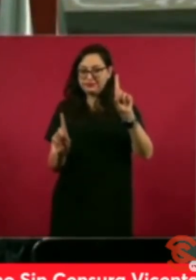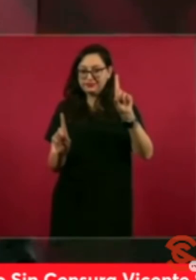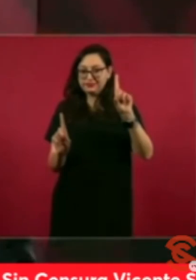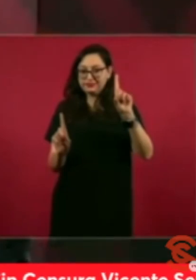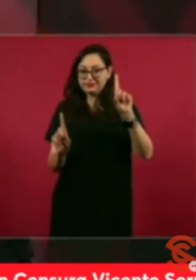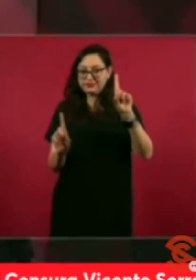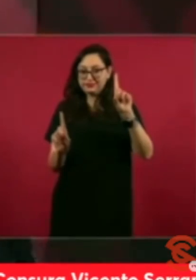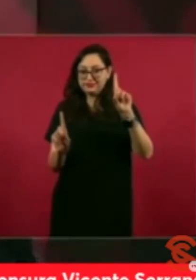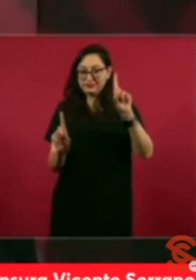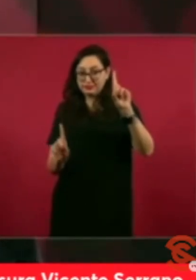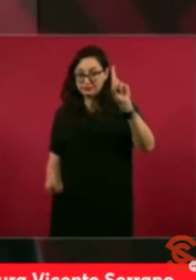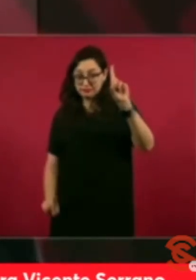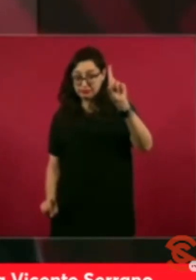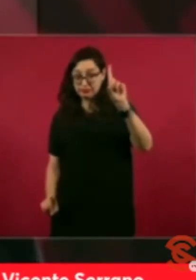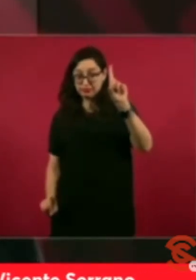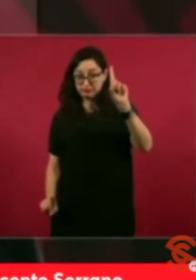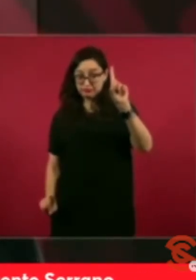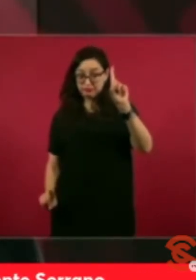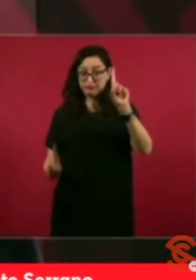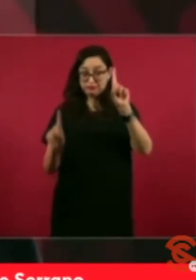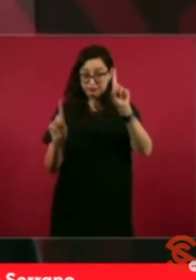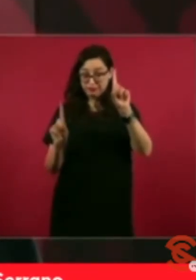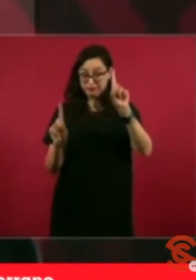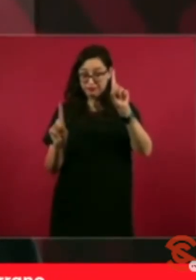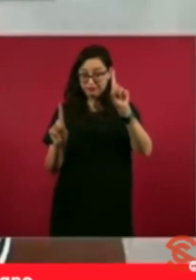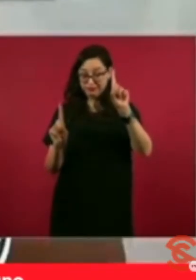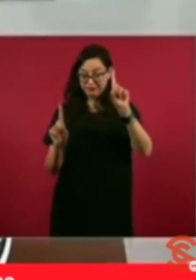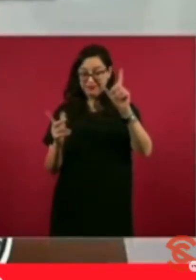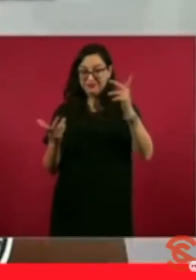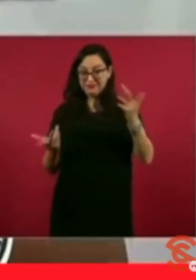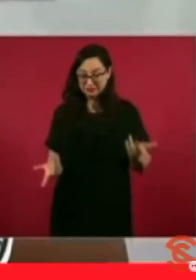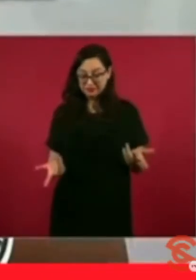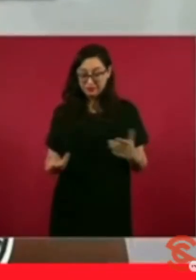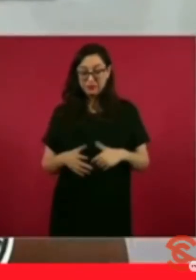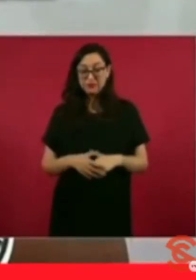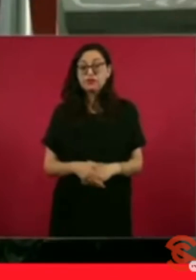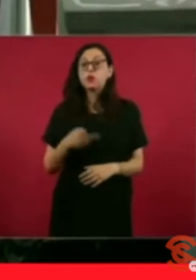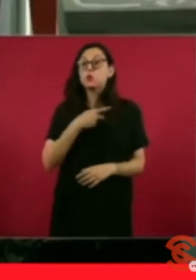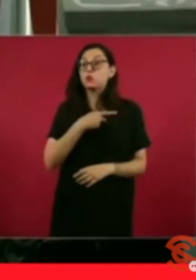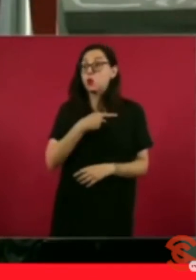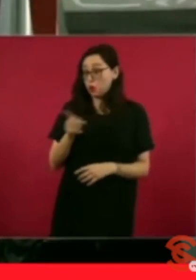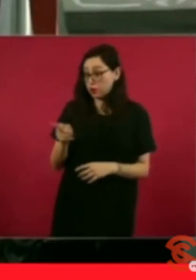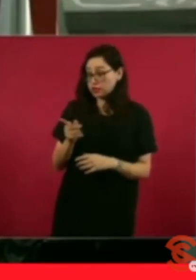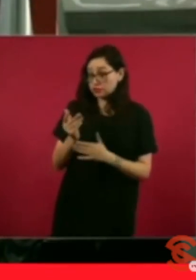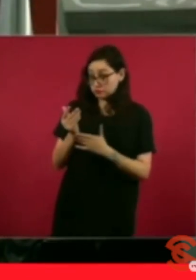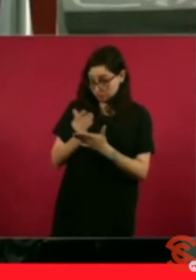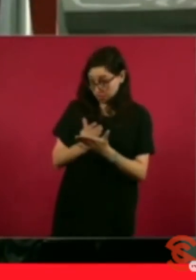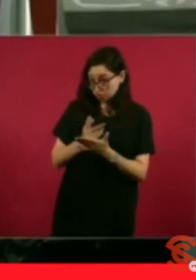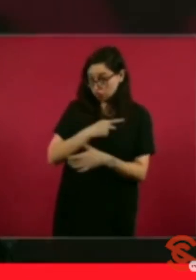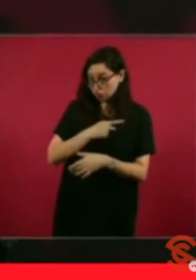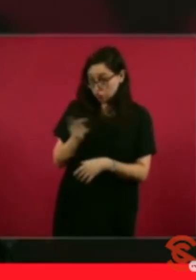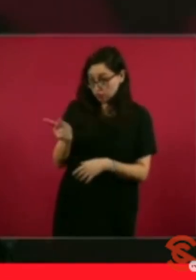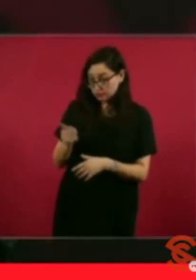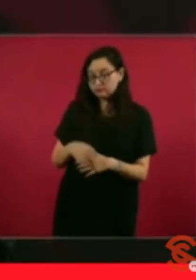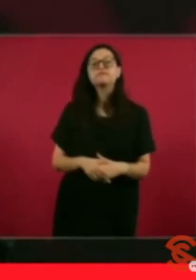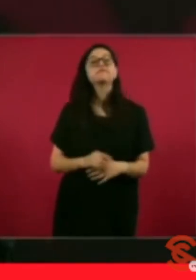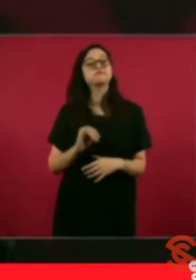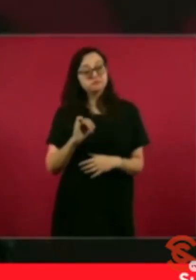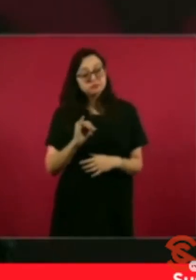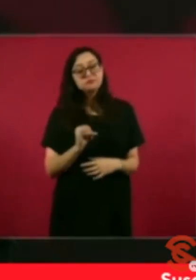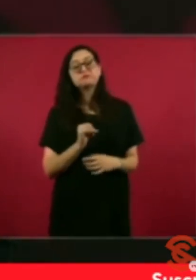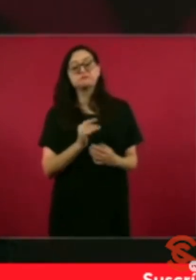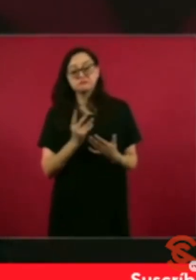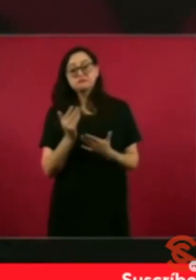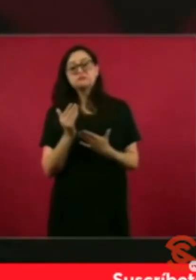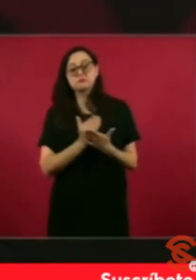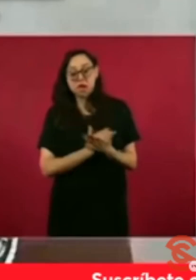De 34 a 15. ¿Los pobres son menos pobres? Los pobres son menos pobres. Y